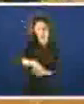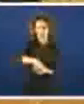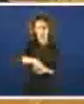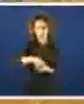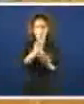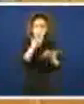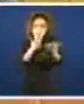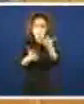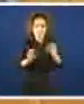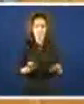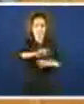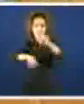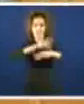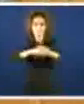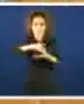moito mellor, incluso emendas parciais.